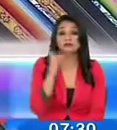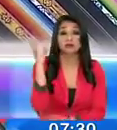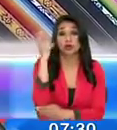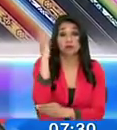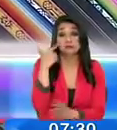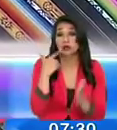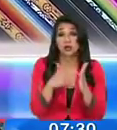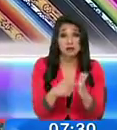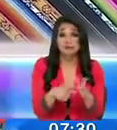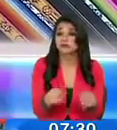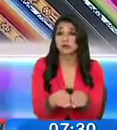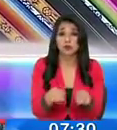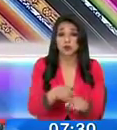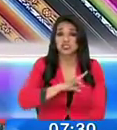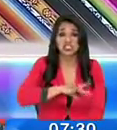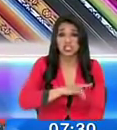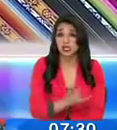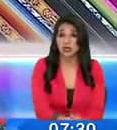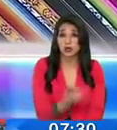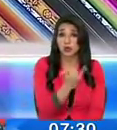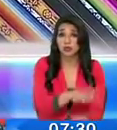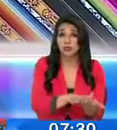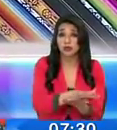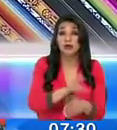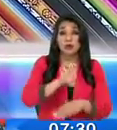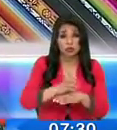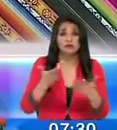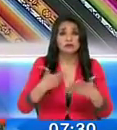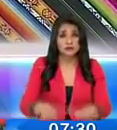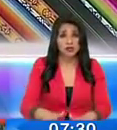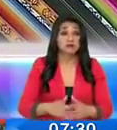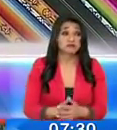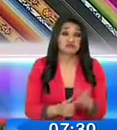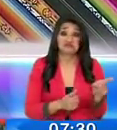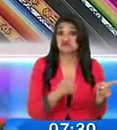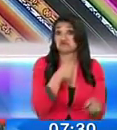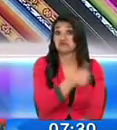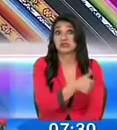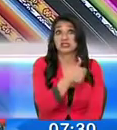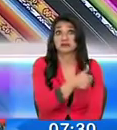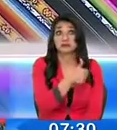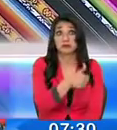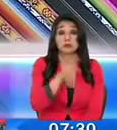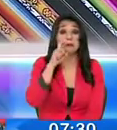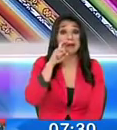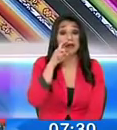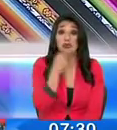lo están teniendo en este momento en Chile, en el Ecuador, y de acuerdo a lo que dice el inmaduro,